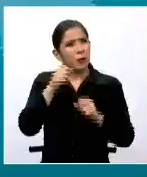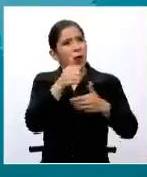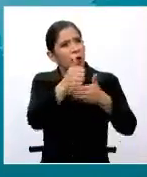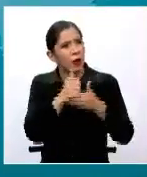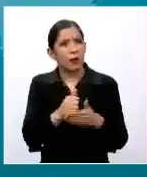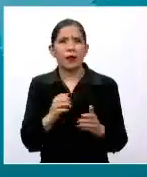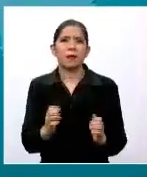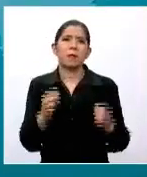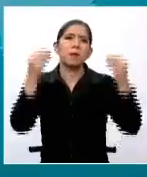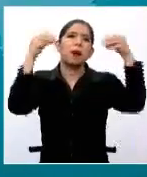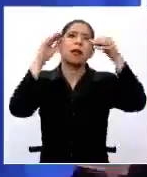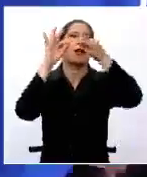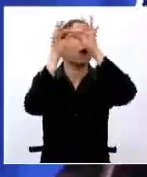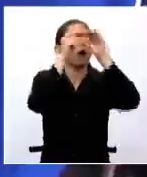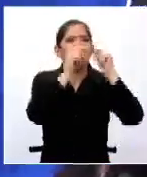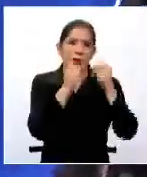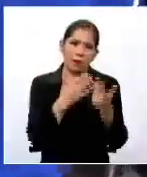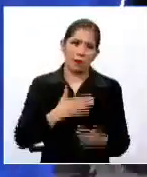mercado.